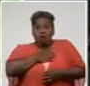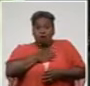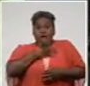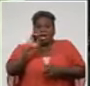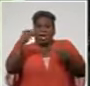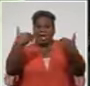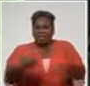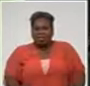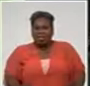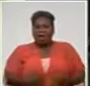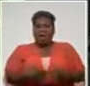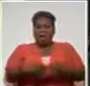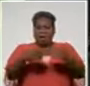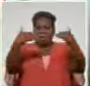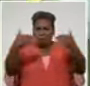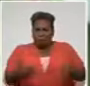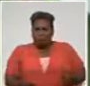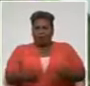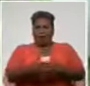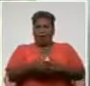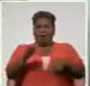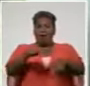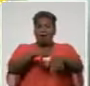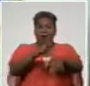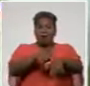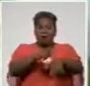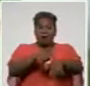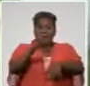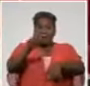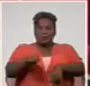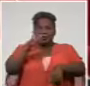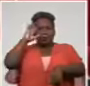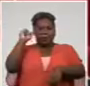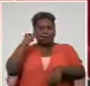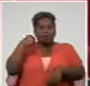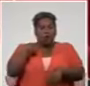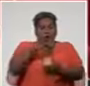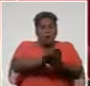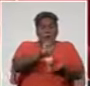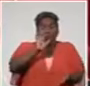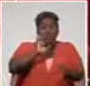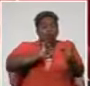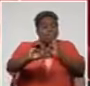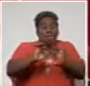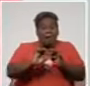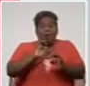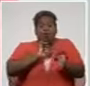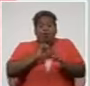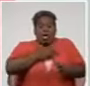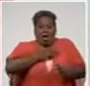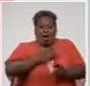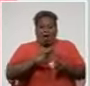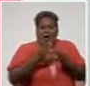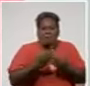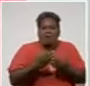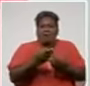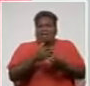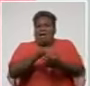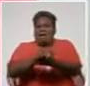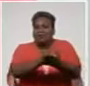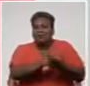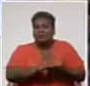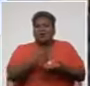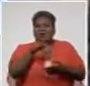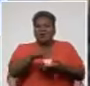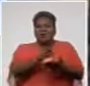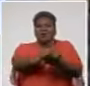lo ético, a lo que es moral en este momento, a sumar a la gente al compromiso El aseguramiento de canales de retroalimentación con el pueblo para